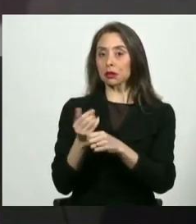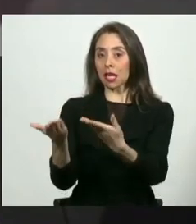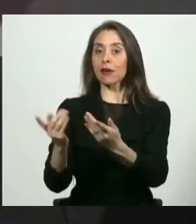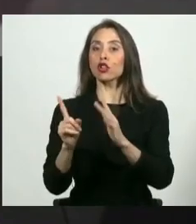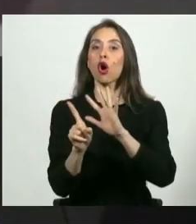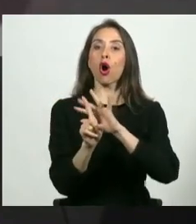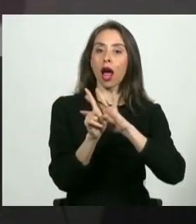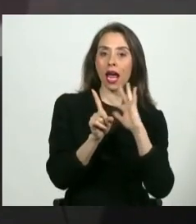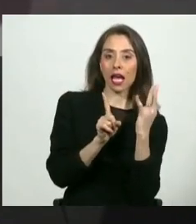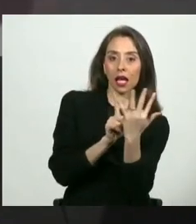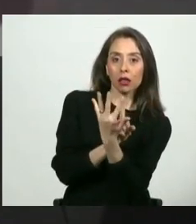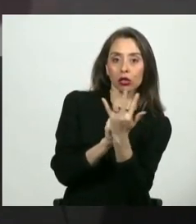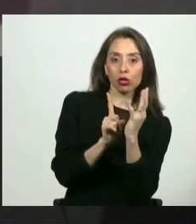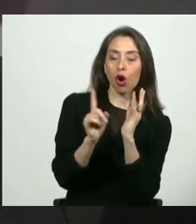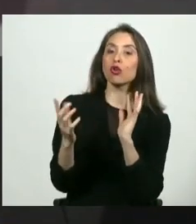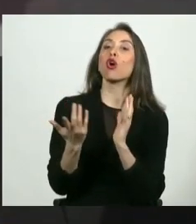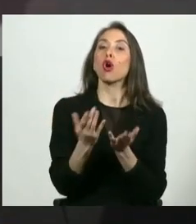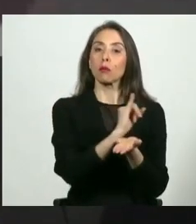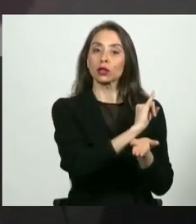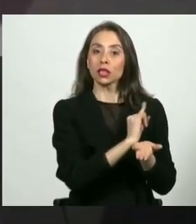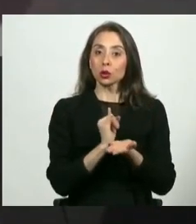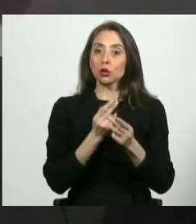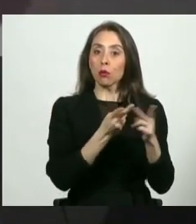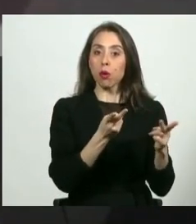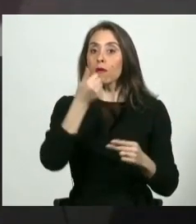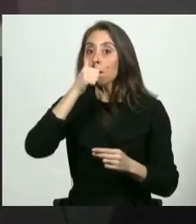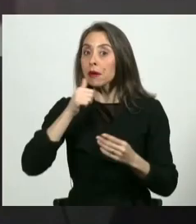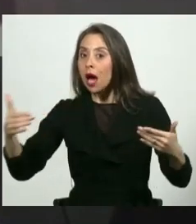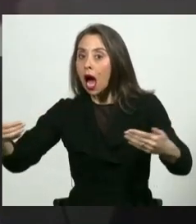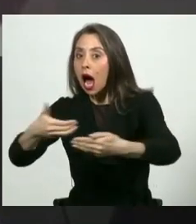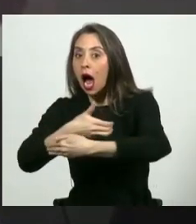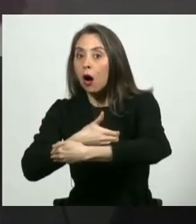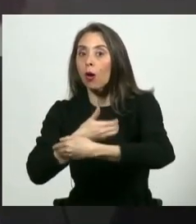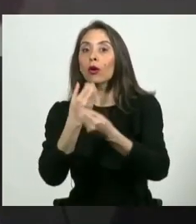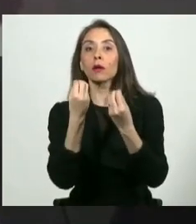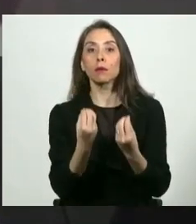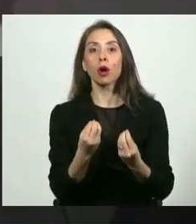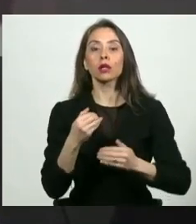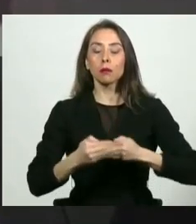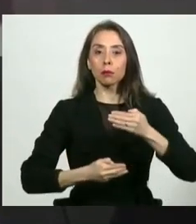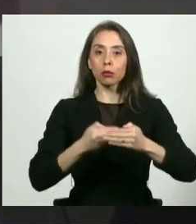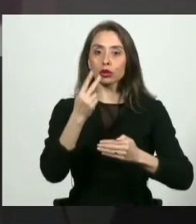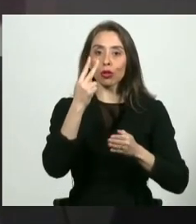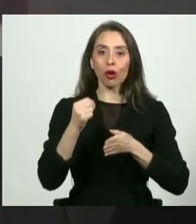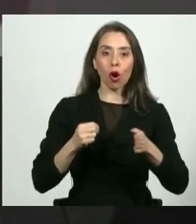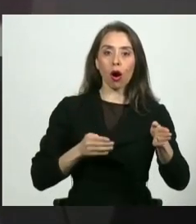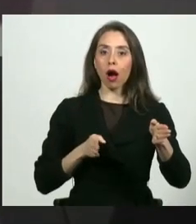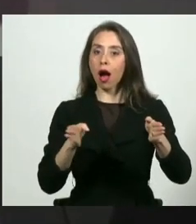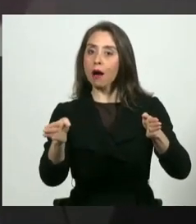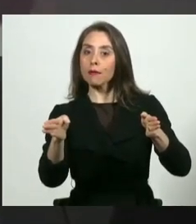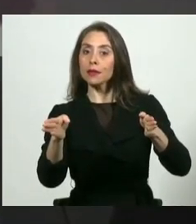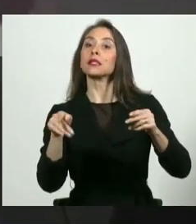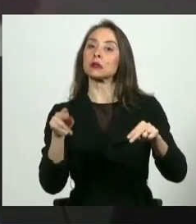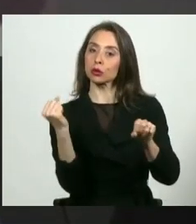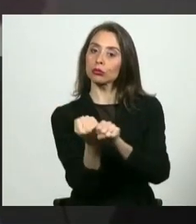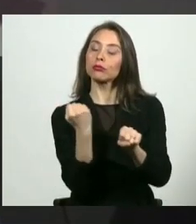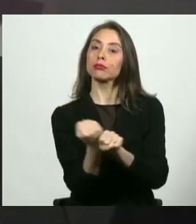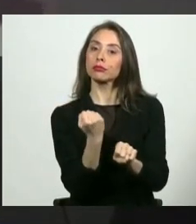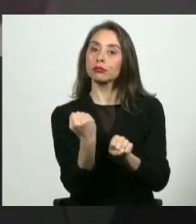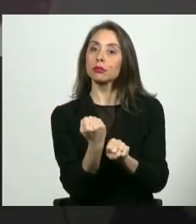el entorno y la forma en que se acoge las instituciones públicas y privadas también sea adecuada, que esto es un proceso de dos vías. Y eso estamos empeñados en